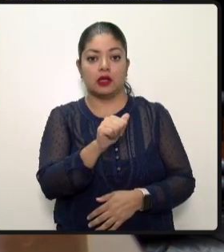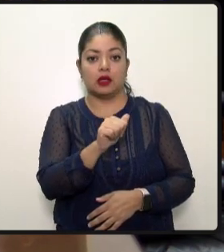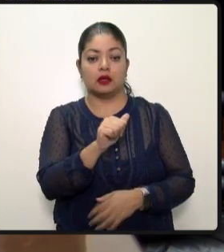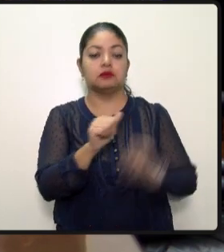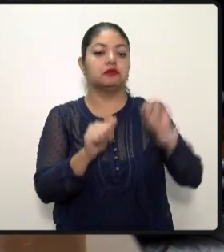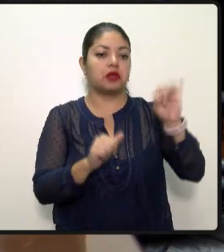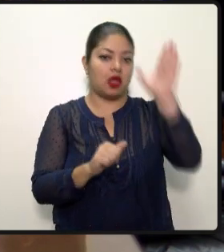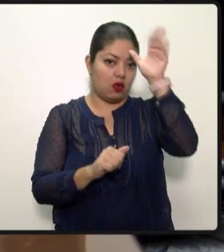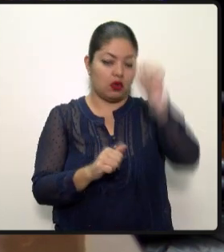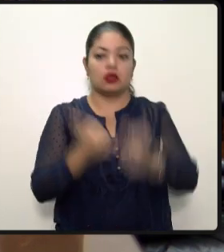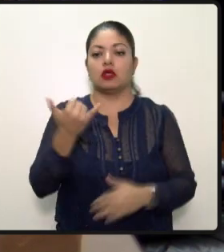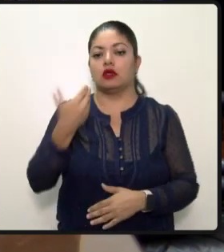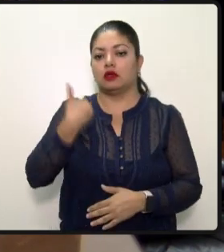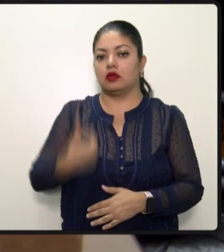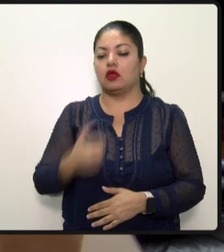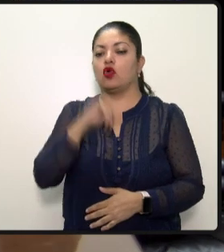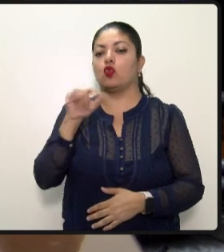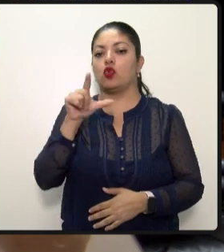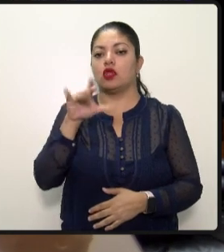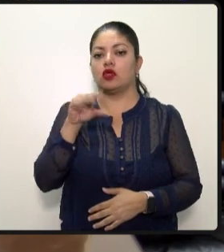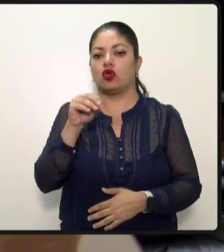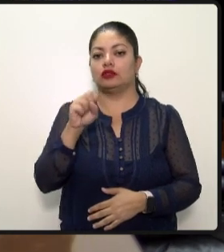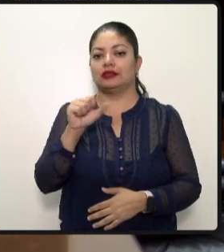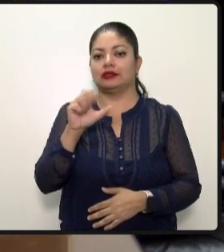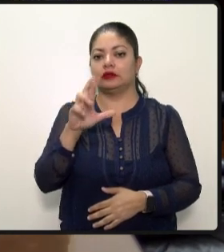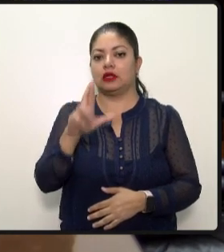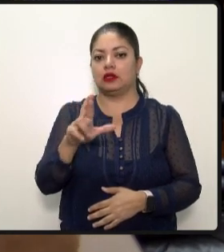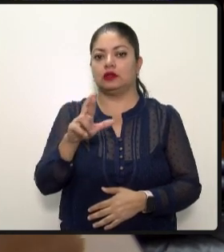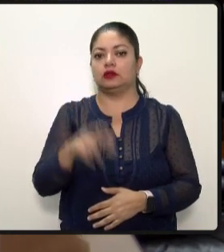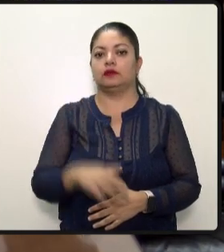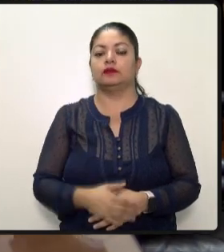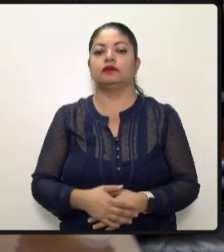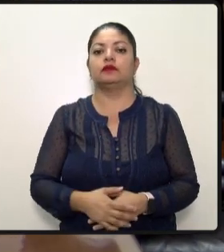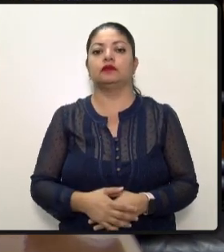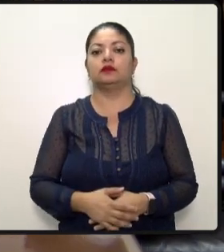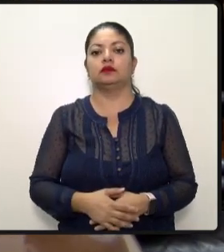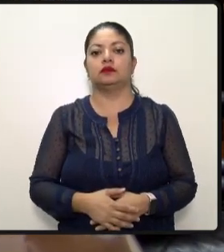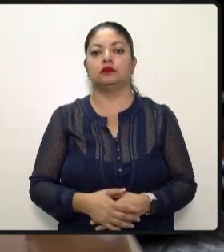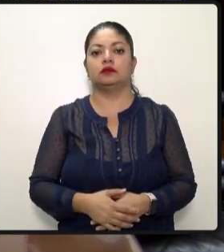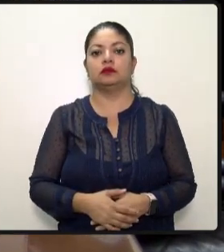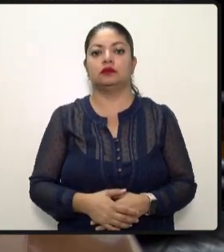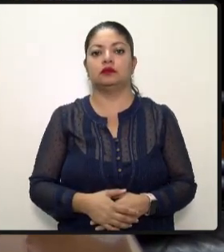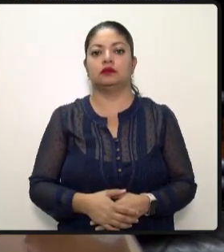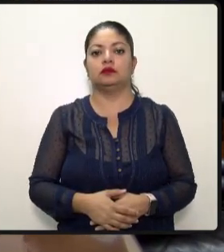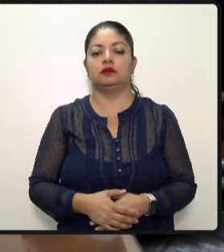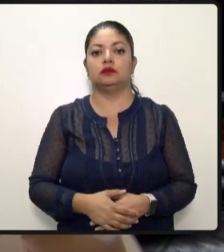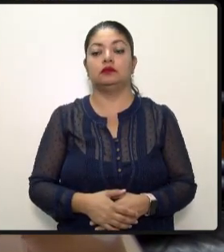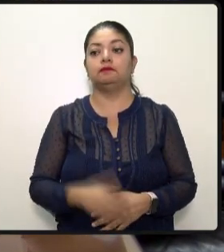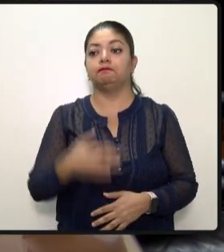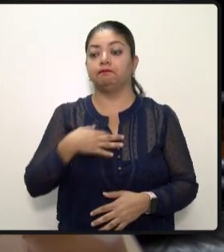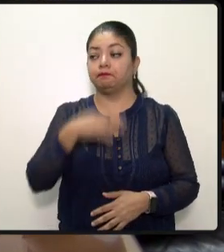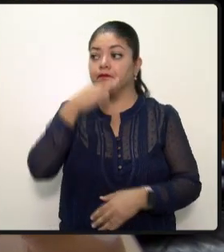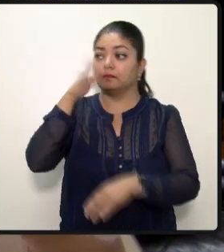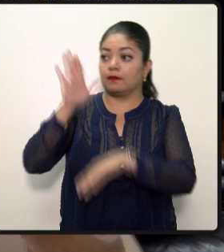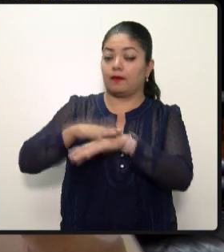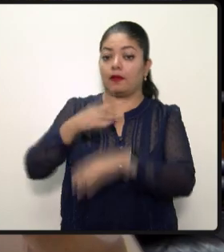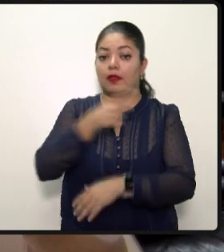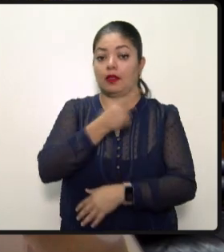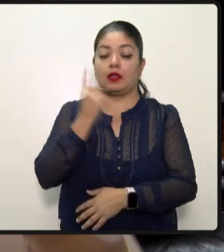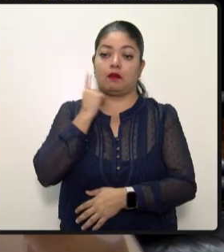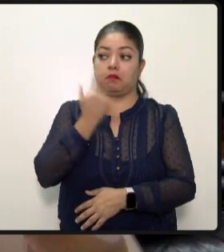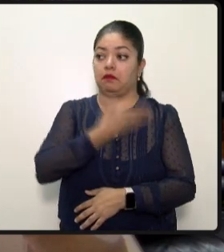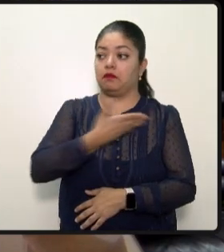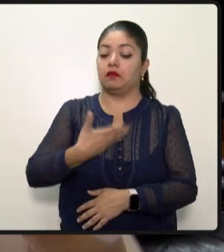favor. Y el de la voz, diputado Julio César Covarrubias Mendoza. Le informo, diputada presidenta, que